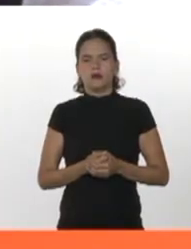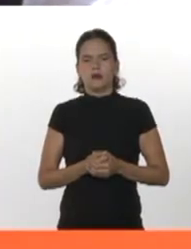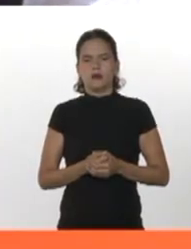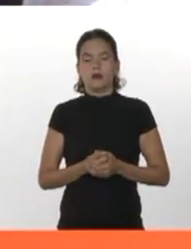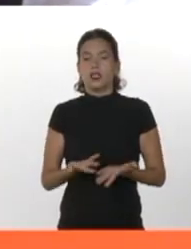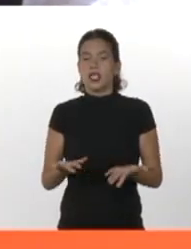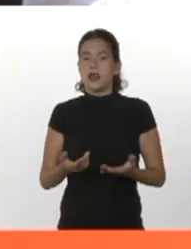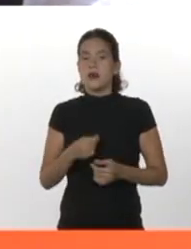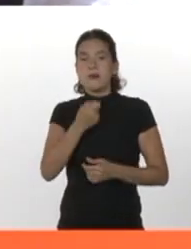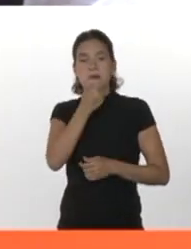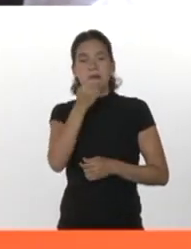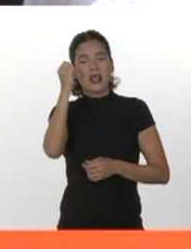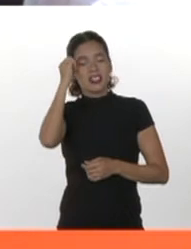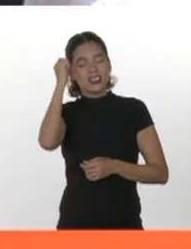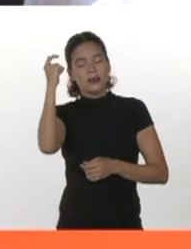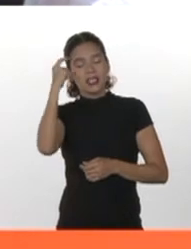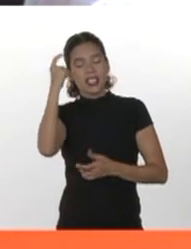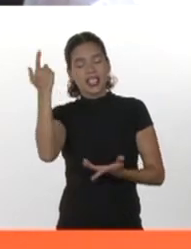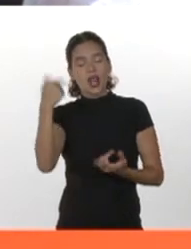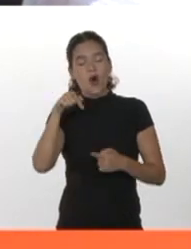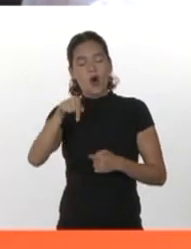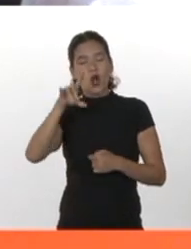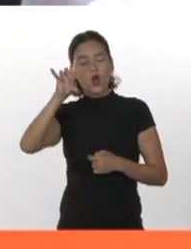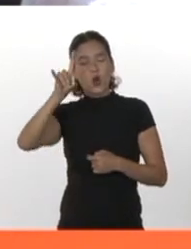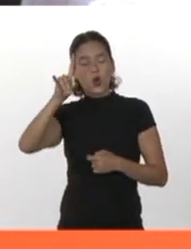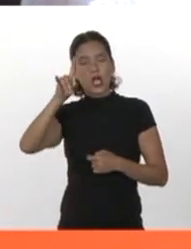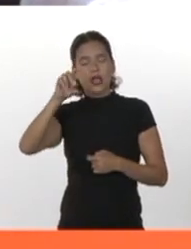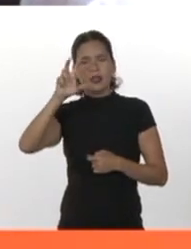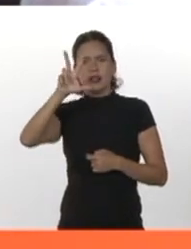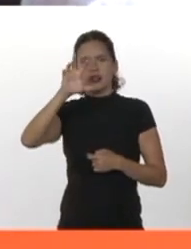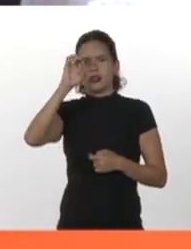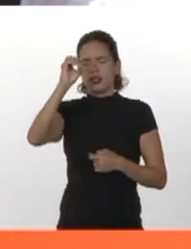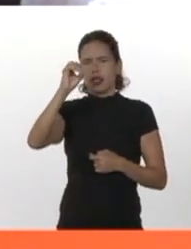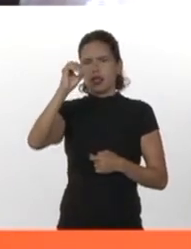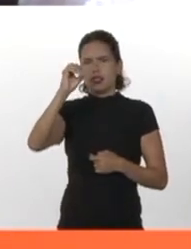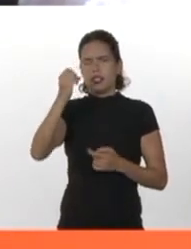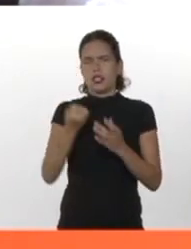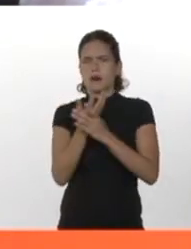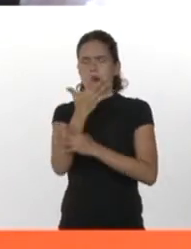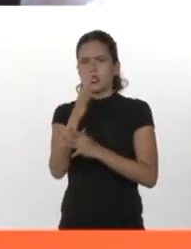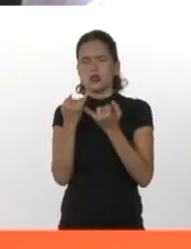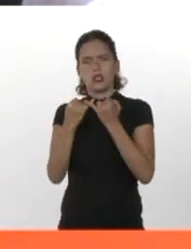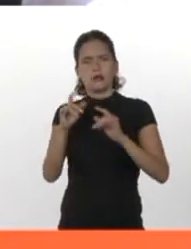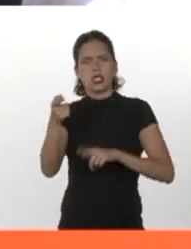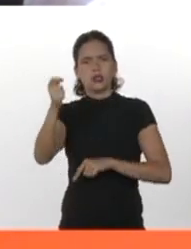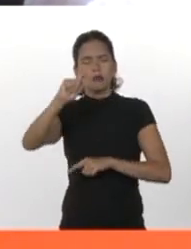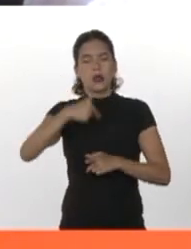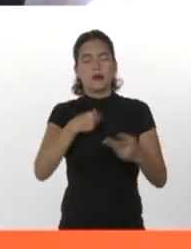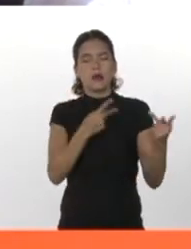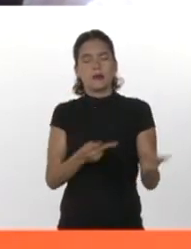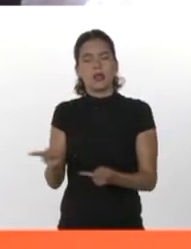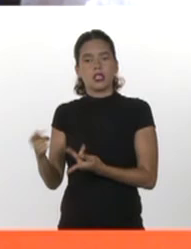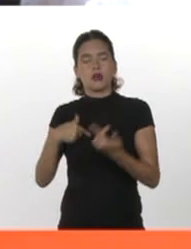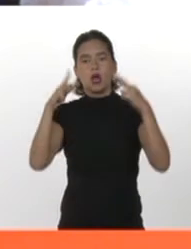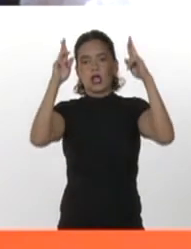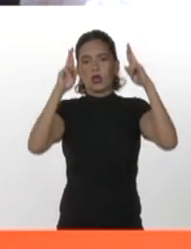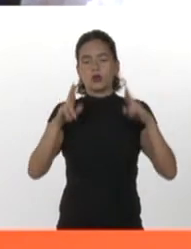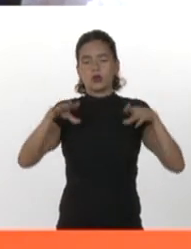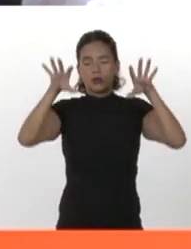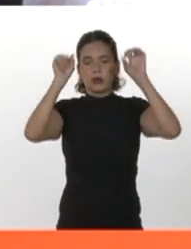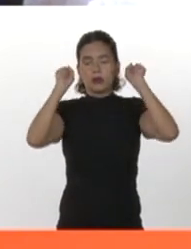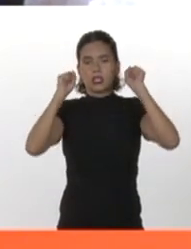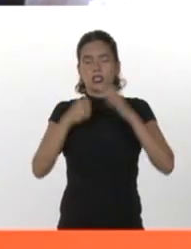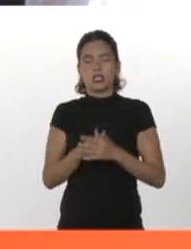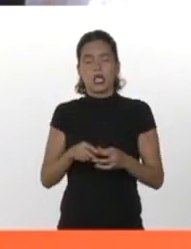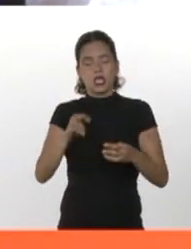Bendecida mañana, hoy lunes 30 de mayo, ya finalizando el mes. Bienvenidos nuevamente a su sección de recursos para el aprendizaje